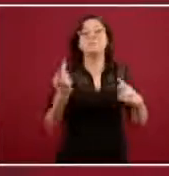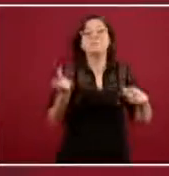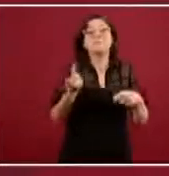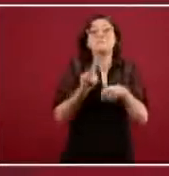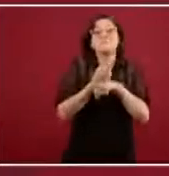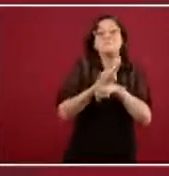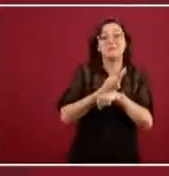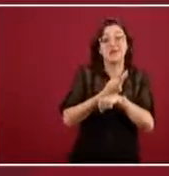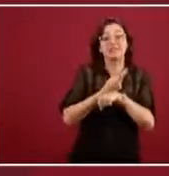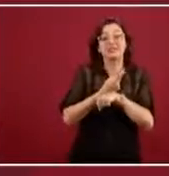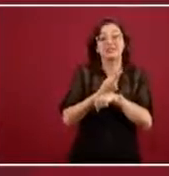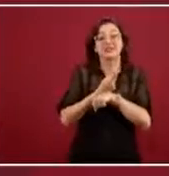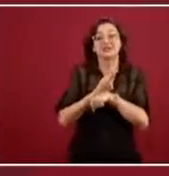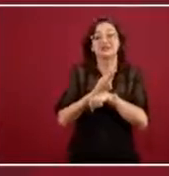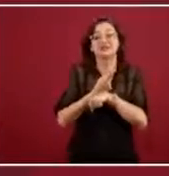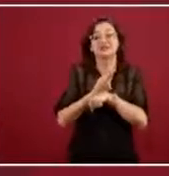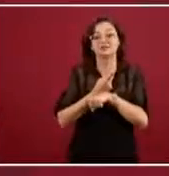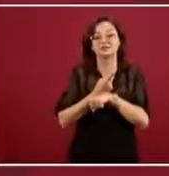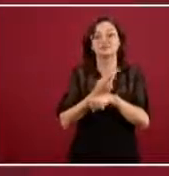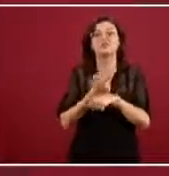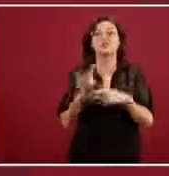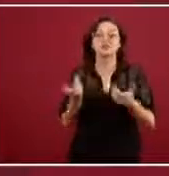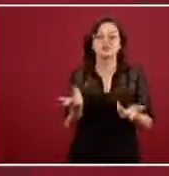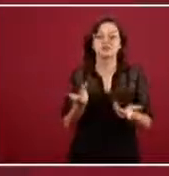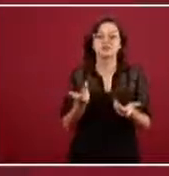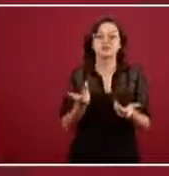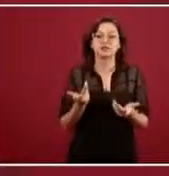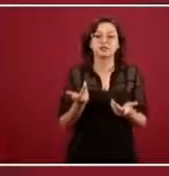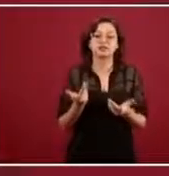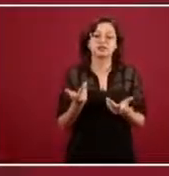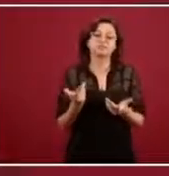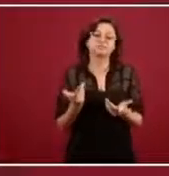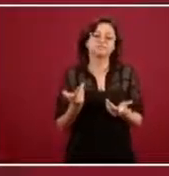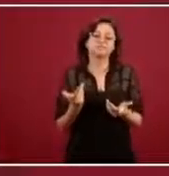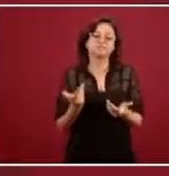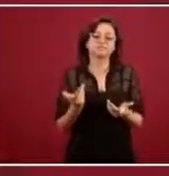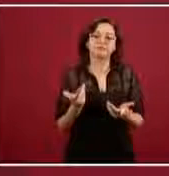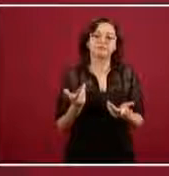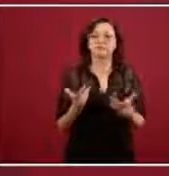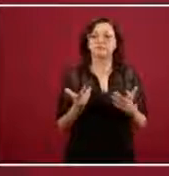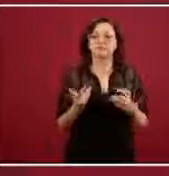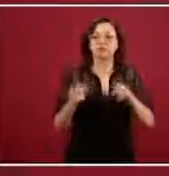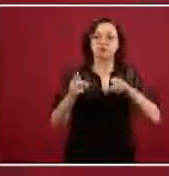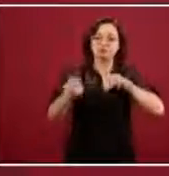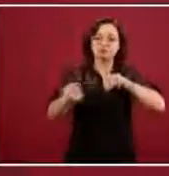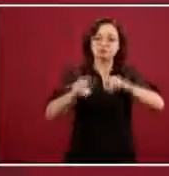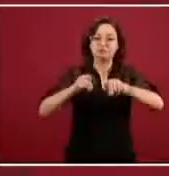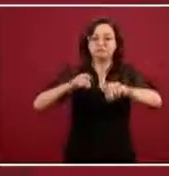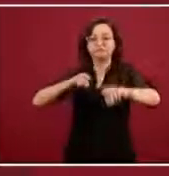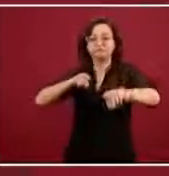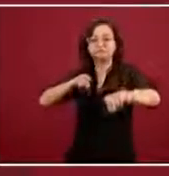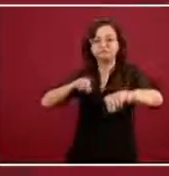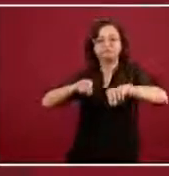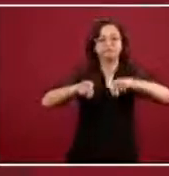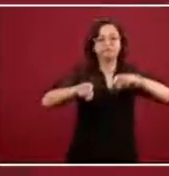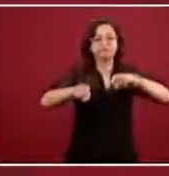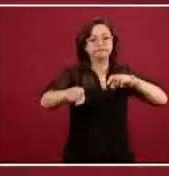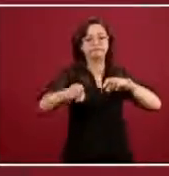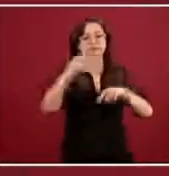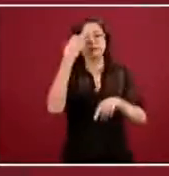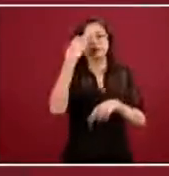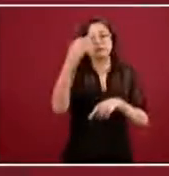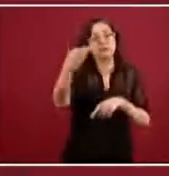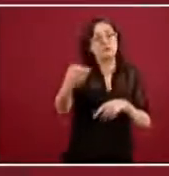este fenómeno es que puede ser que haya una asincronía, es decir, un desfase en